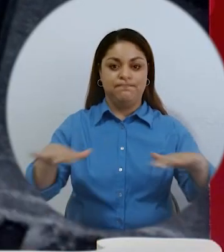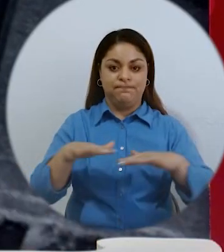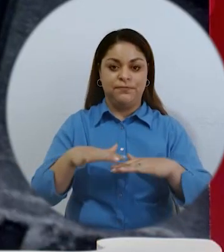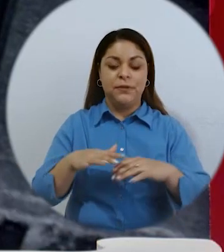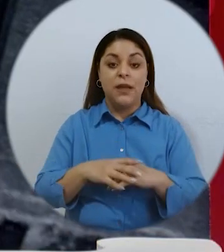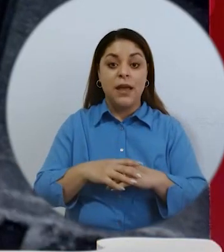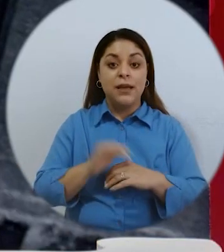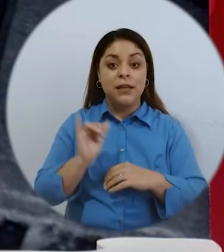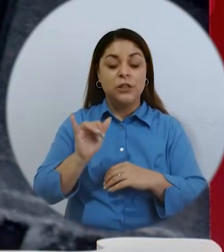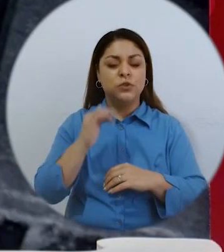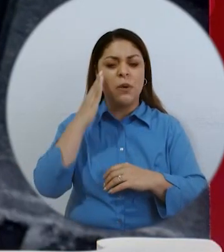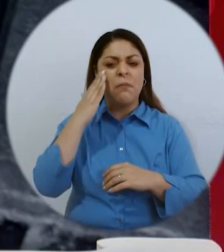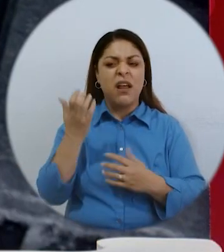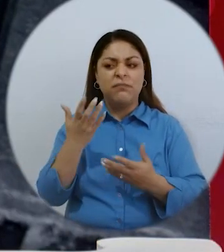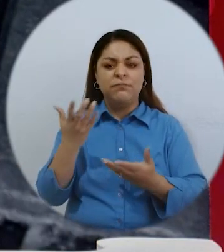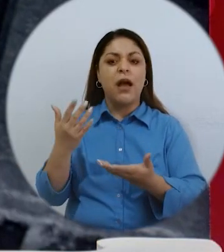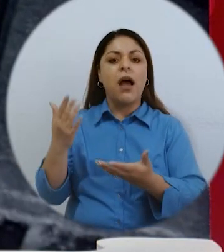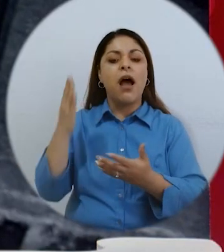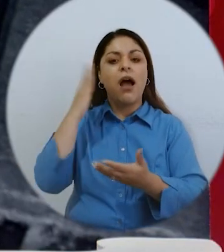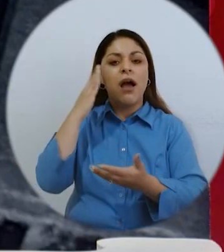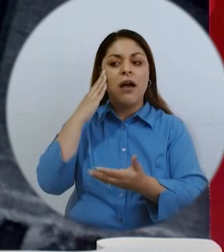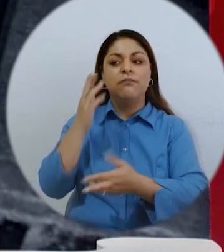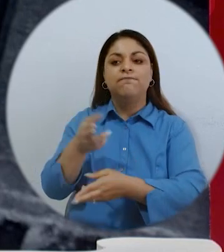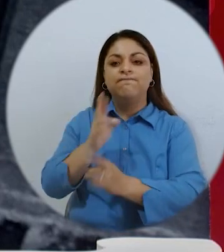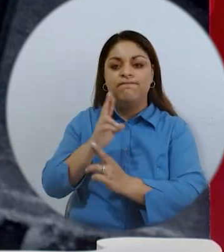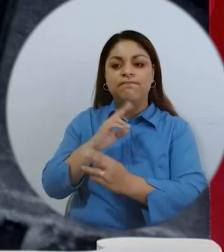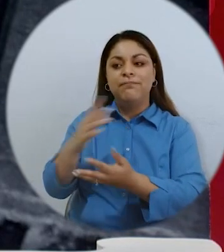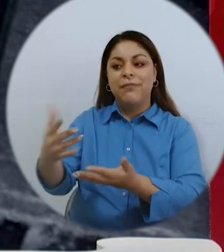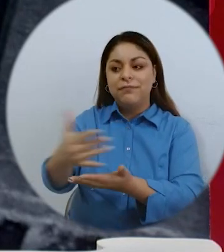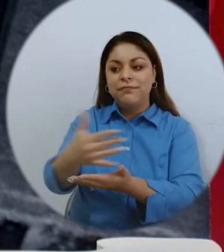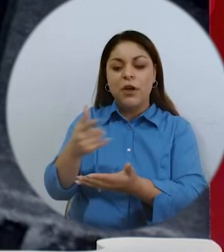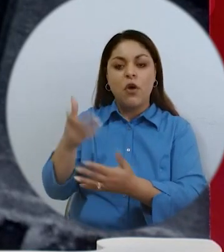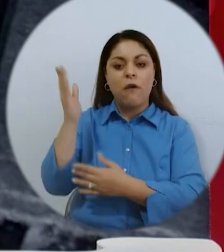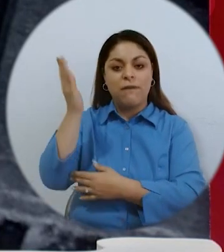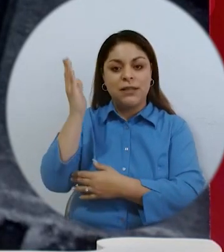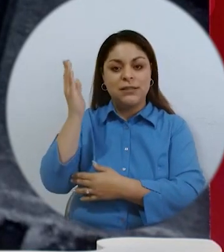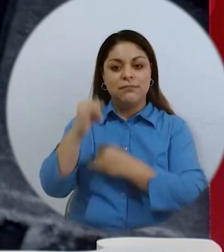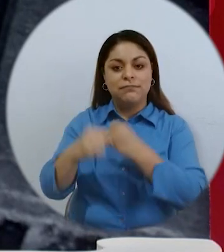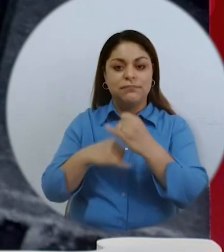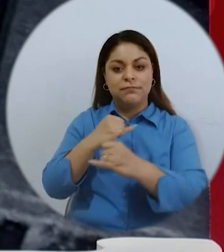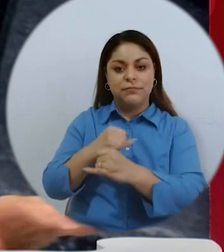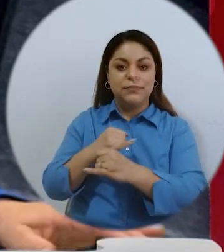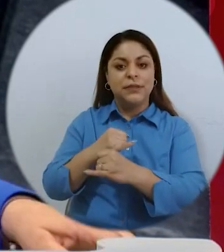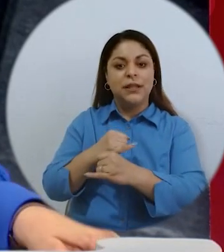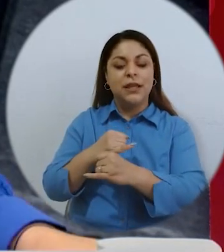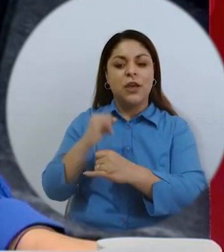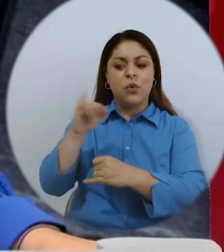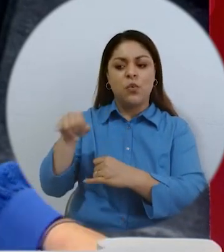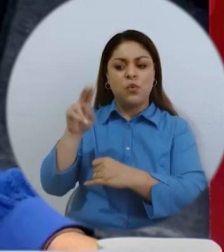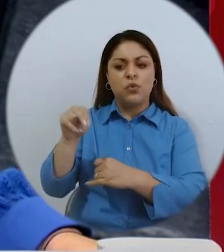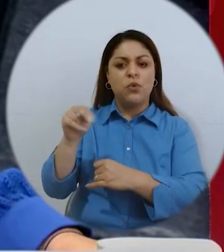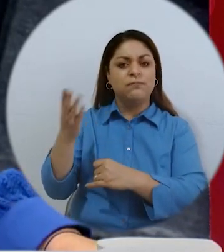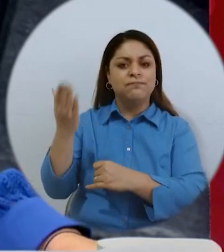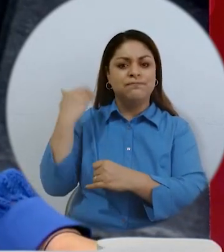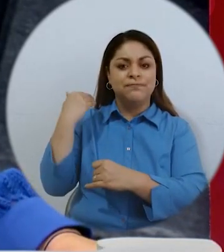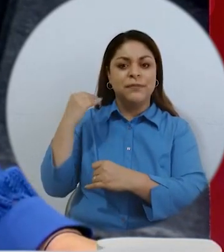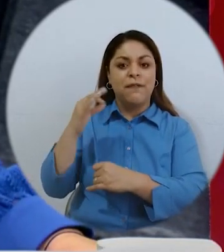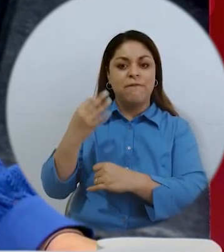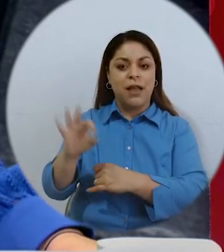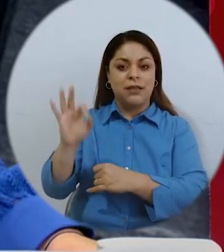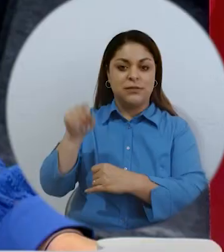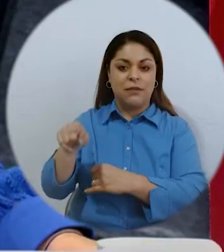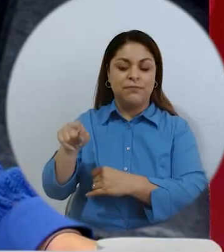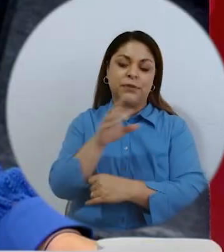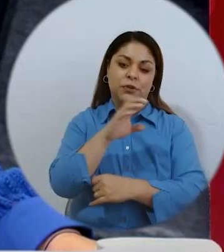Esto en el marco de conocer un poco los resultados de la Conferencia Internacional de los Océanos que tuvo lugar en junio